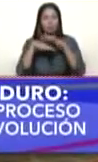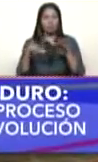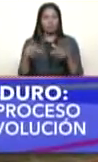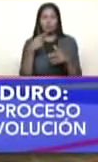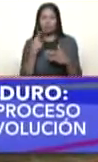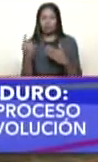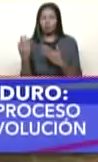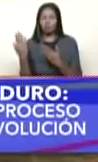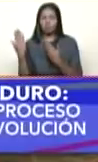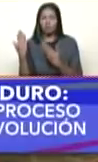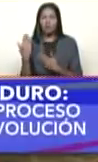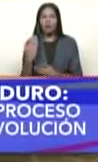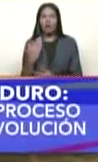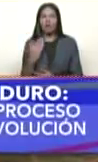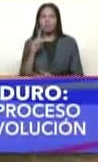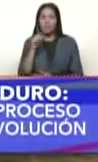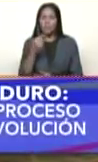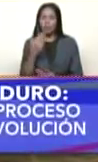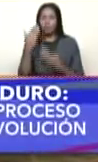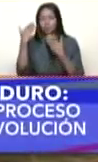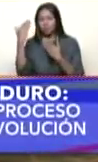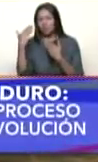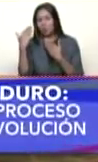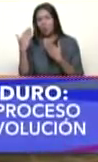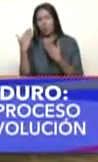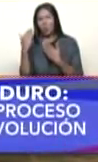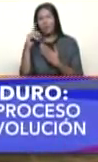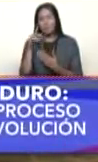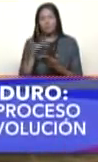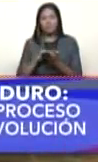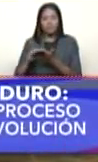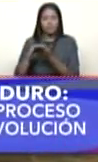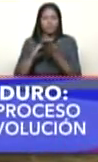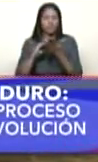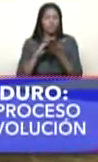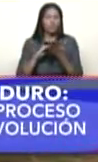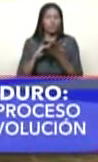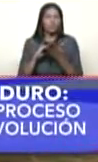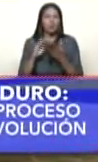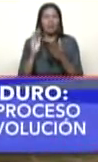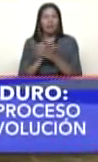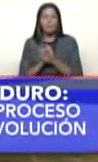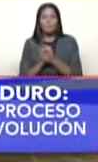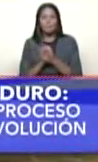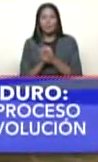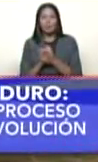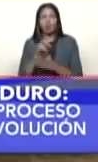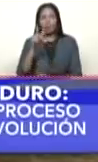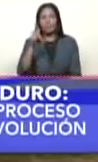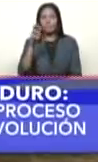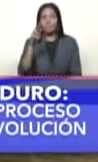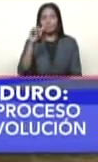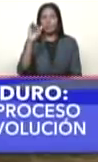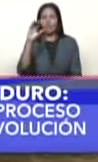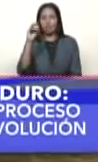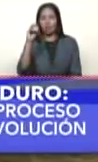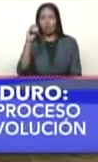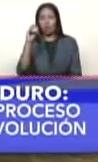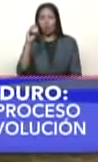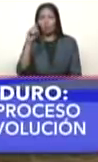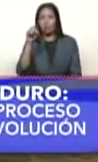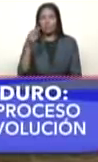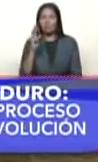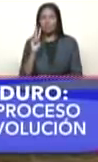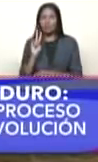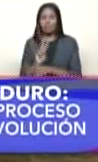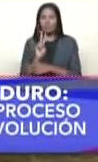palabra también para que nos dé un saludo renovador al compañero Prisco Ávila, de acá del estado